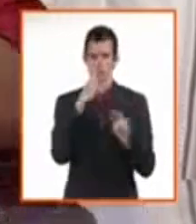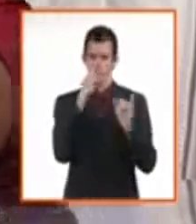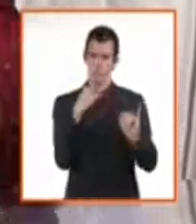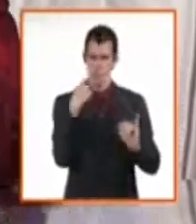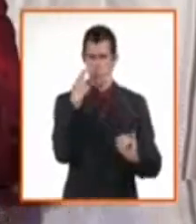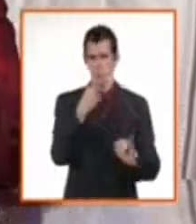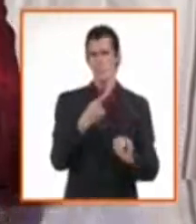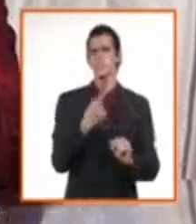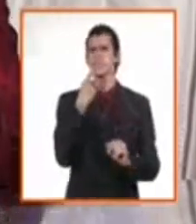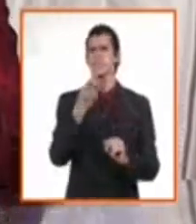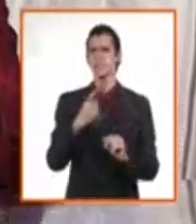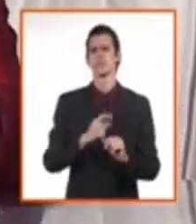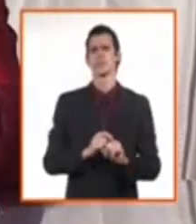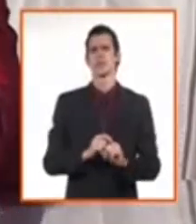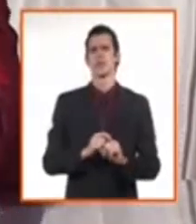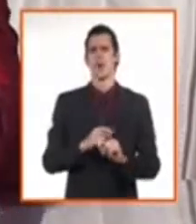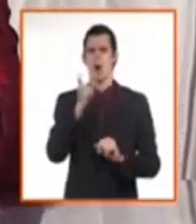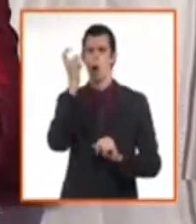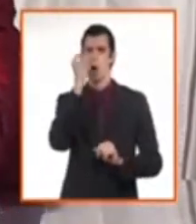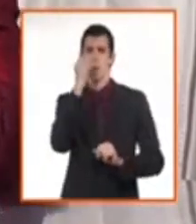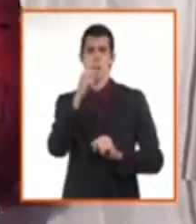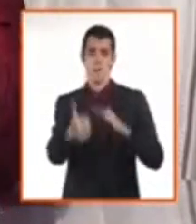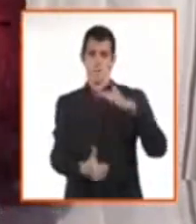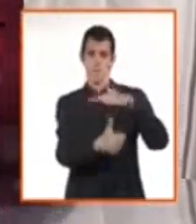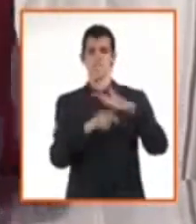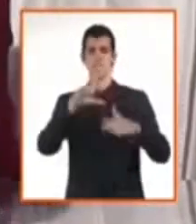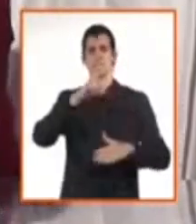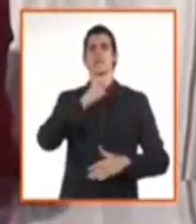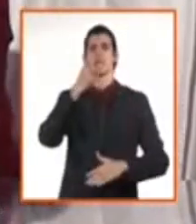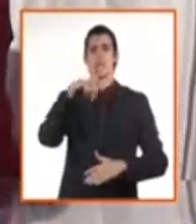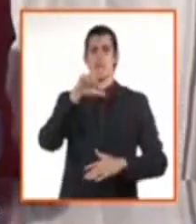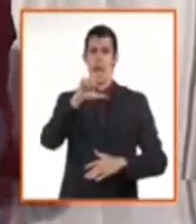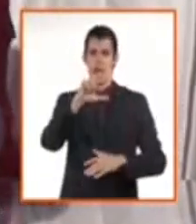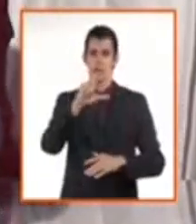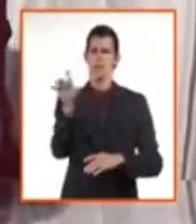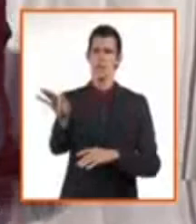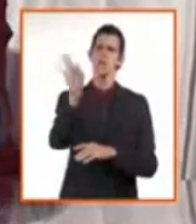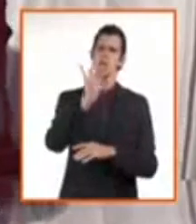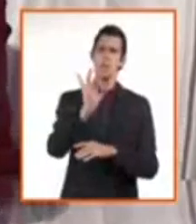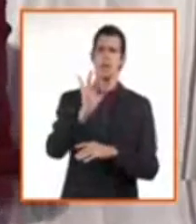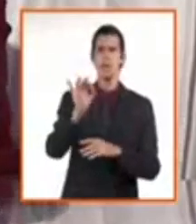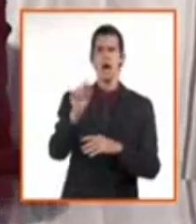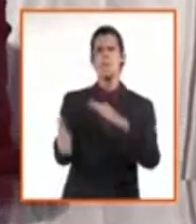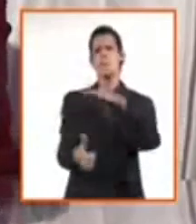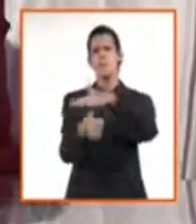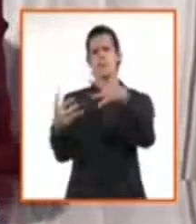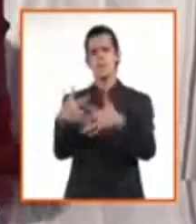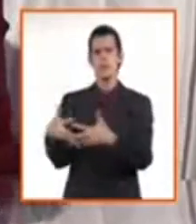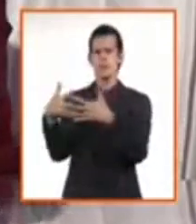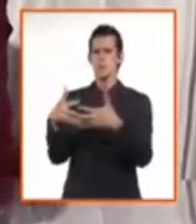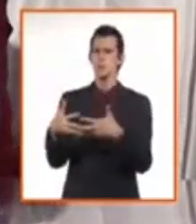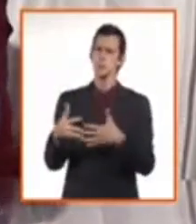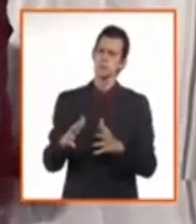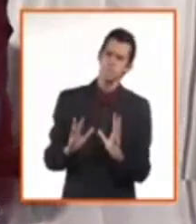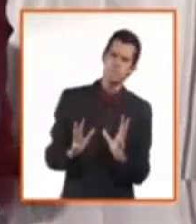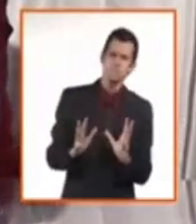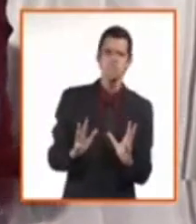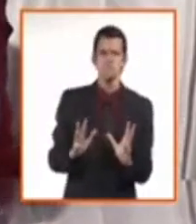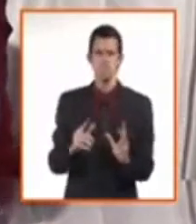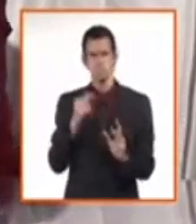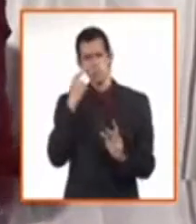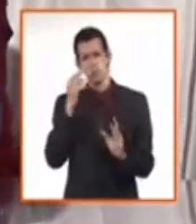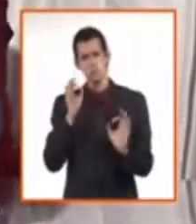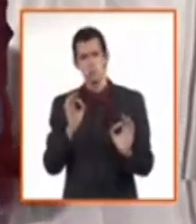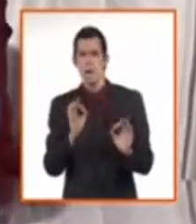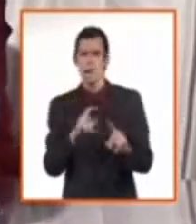latina' de los de los desafíos de américa latina yo siento que ahora en este mira yo he pensado mucho en